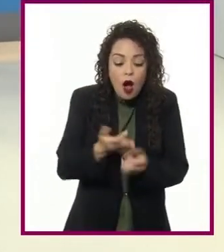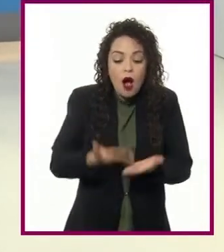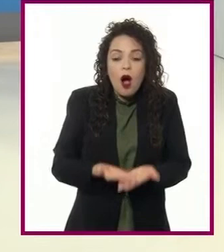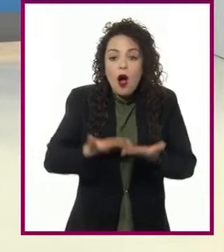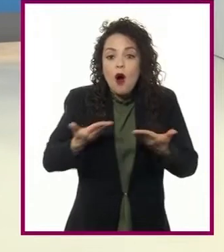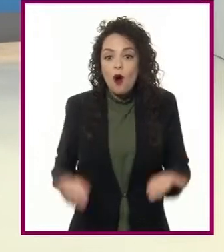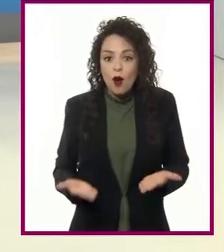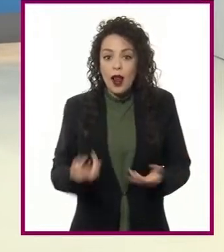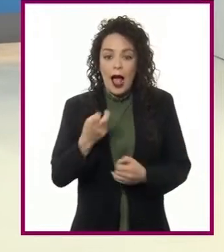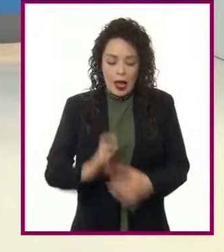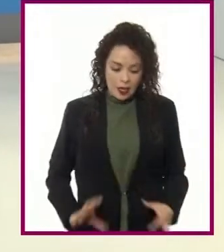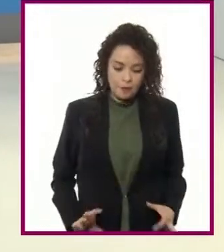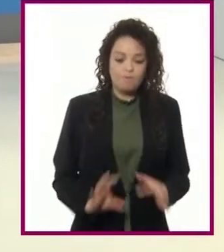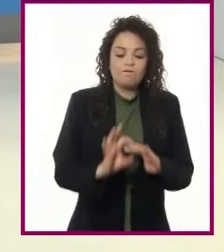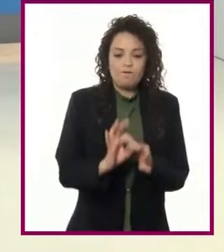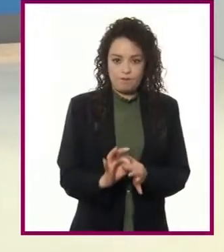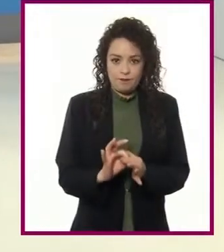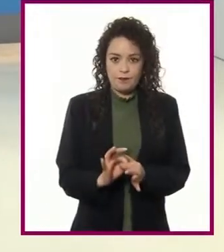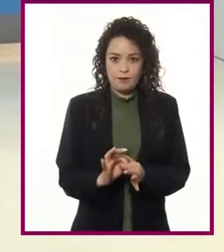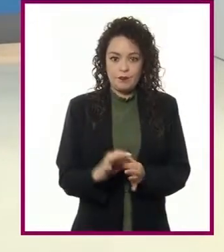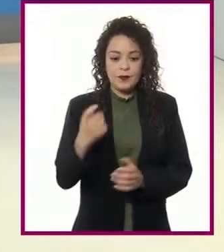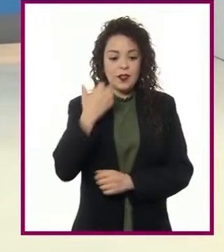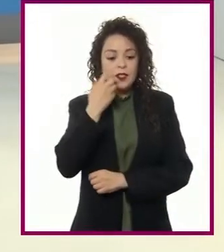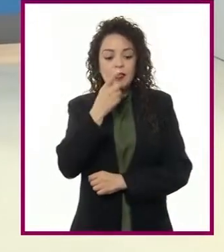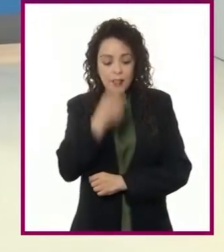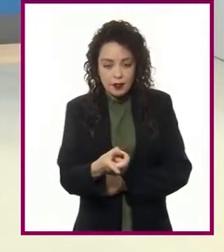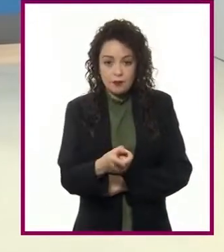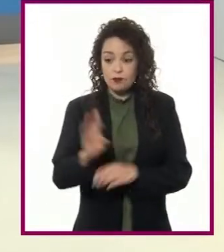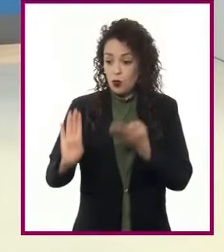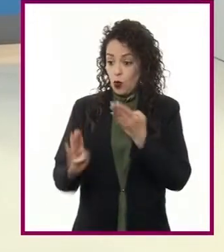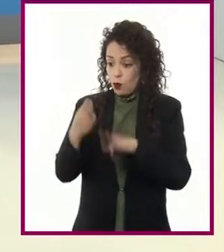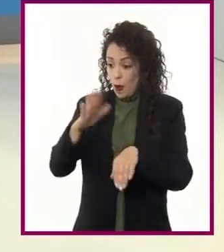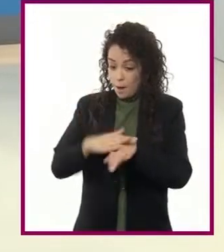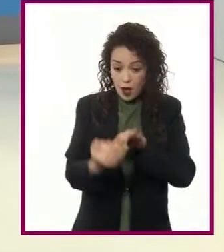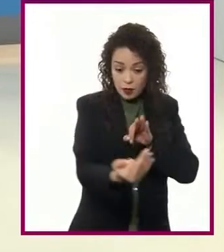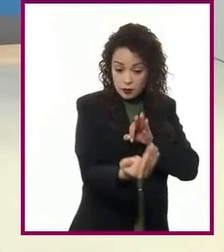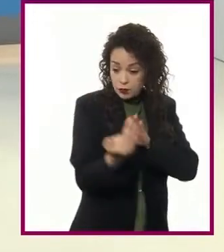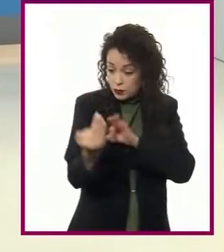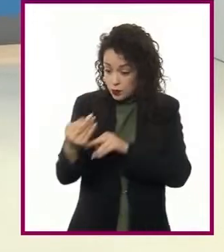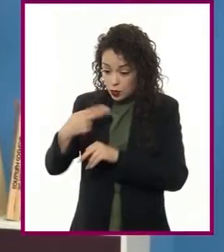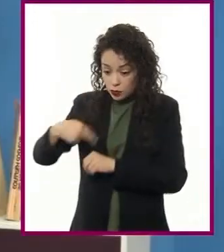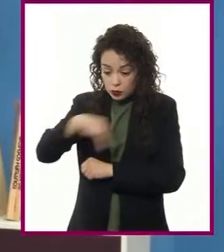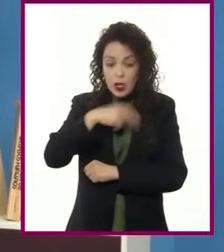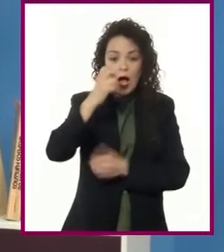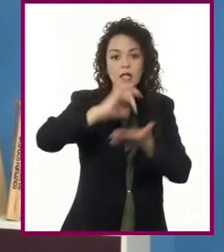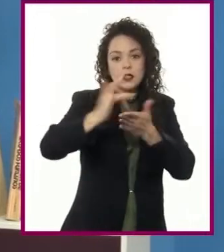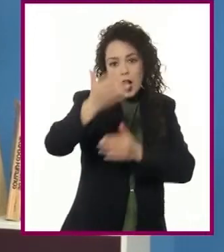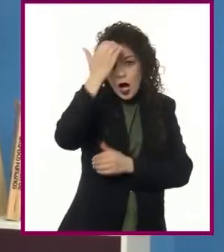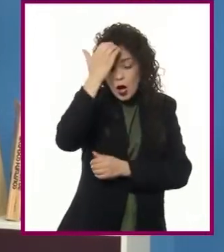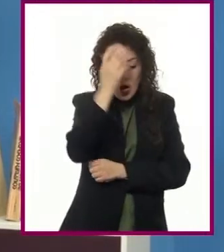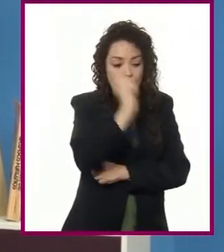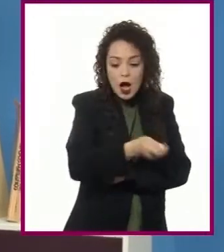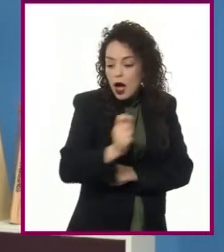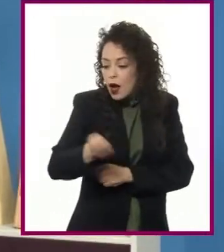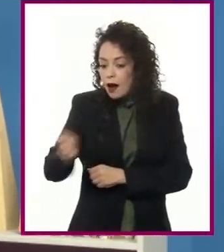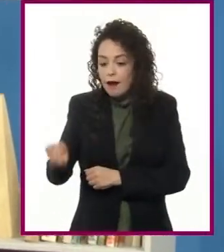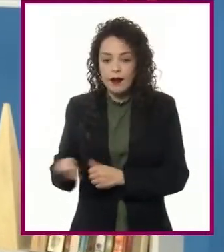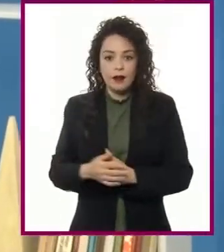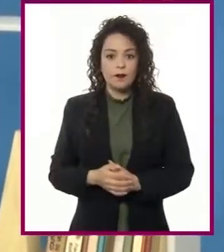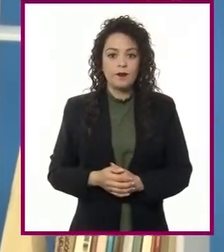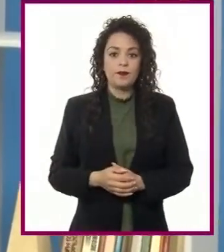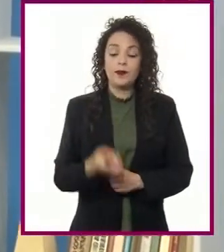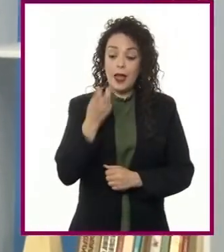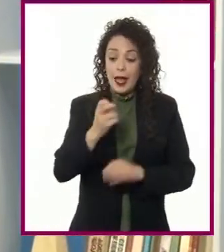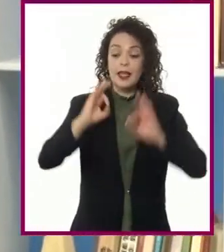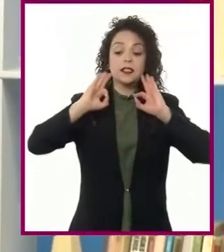ahora. Es decir, conocemos el mundo por lo que está más cercano a nosotros. De la misma forma, en lo